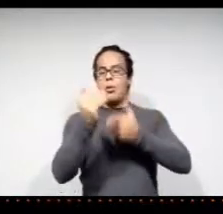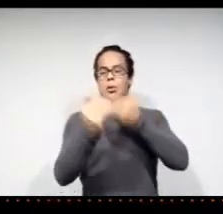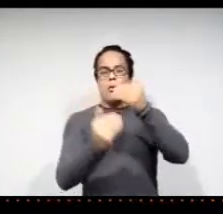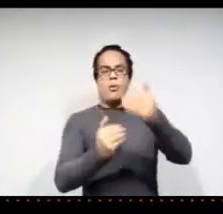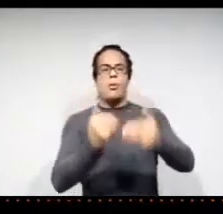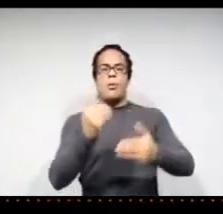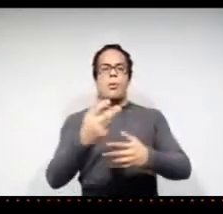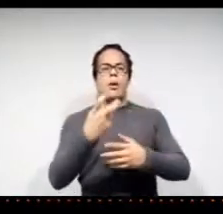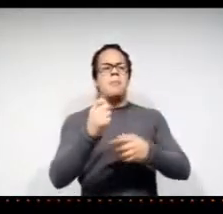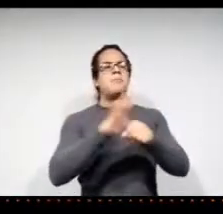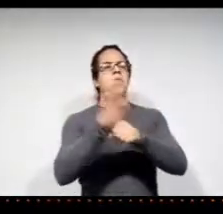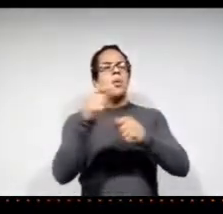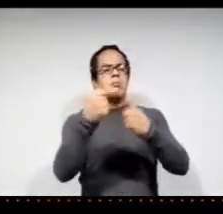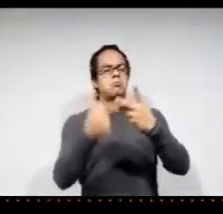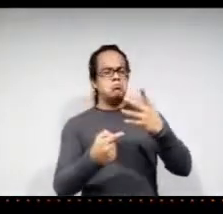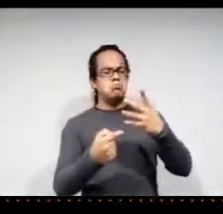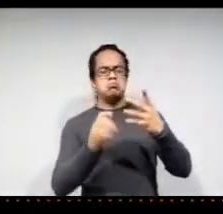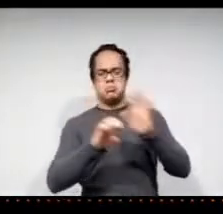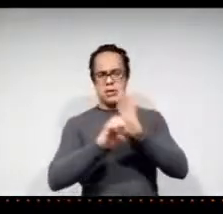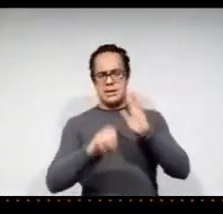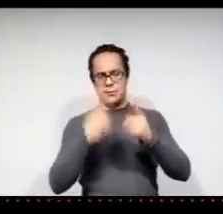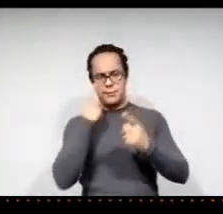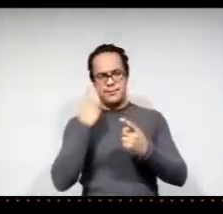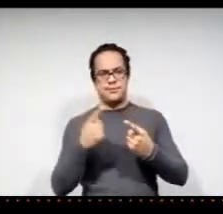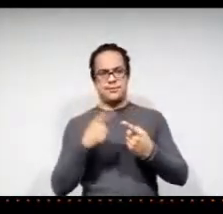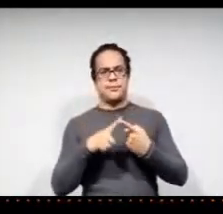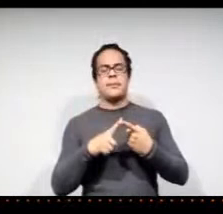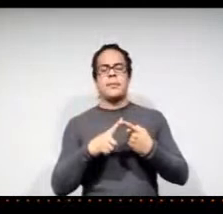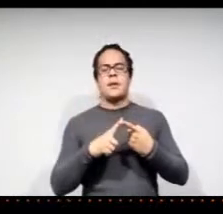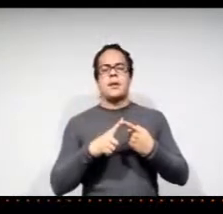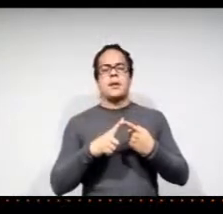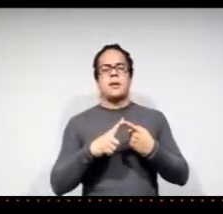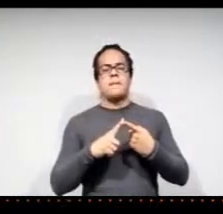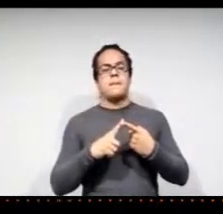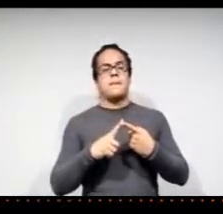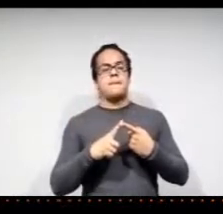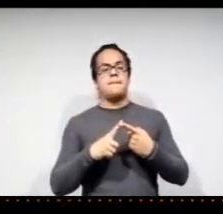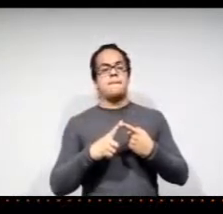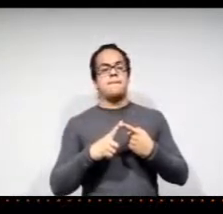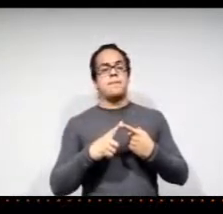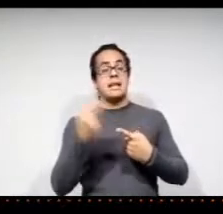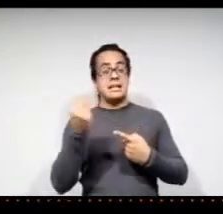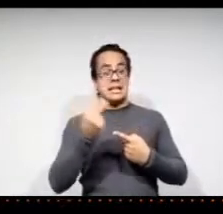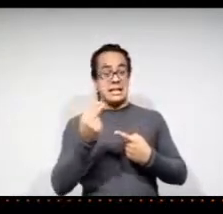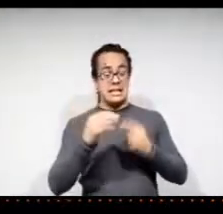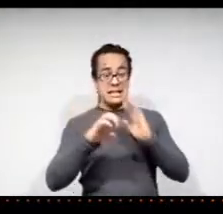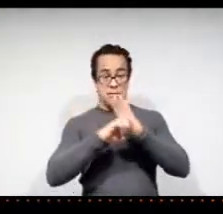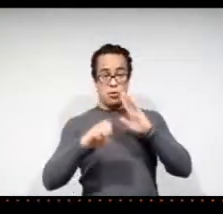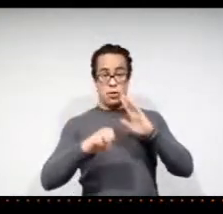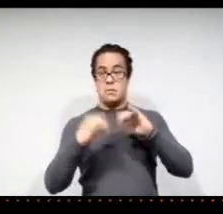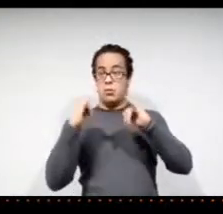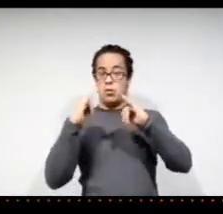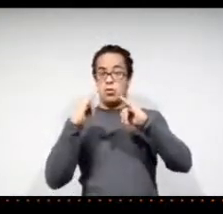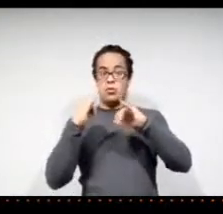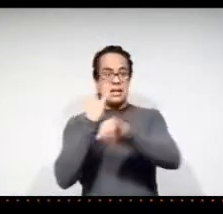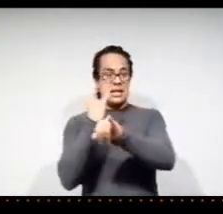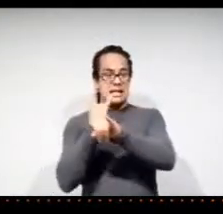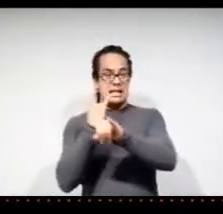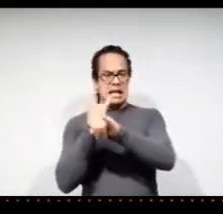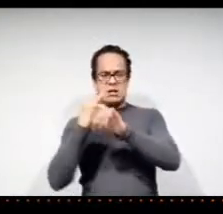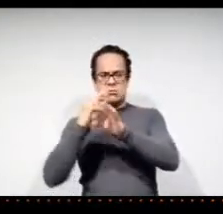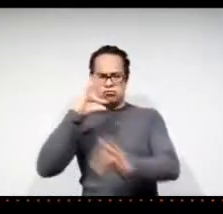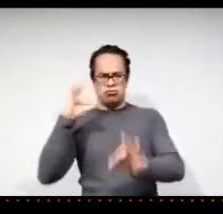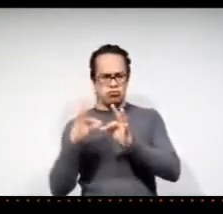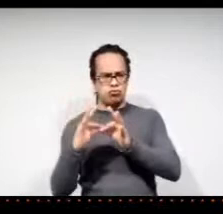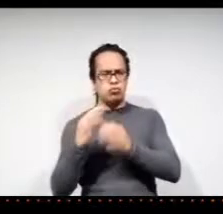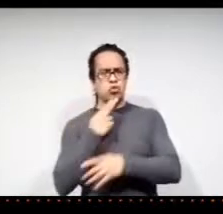esos insumos? Entender que se necesita contar con pisos tecnológicos adecuados, sí, con una